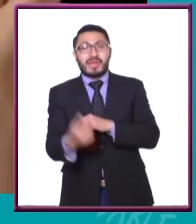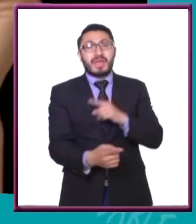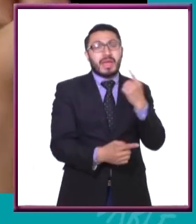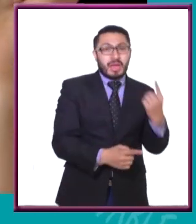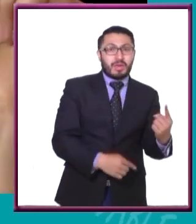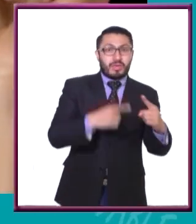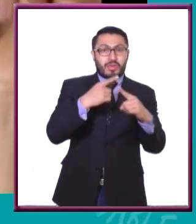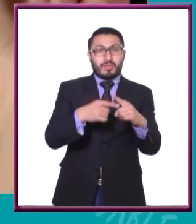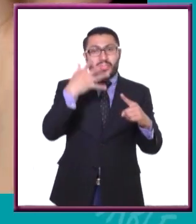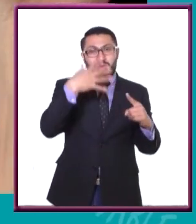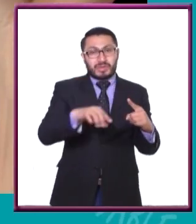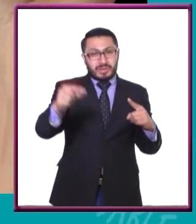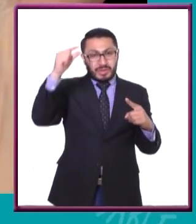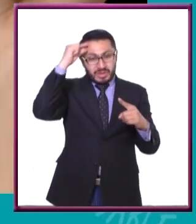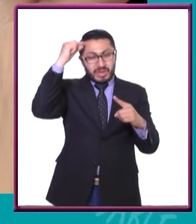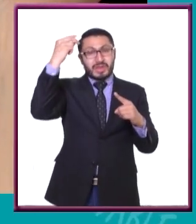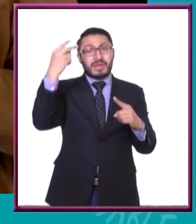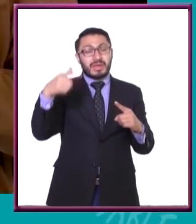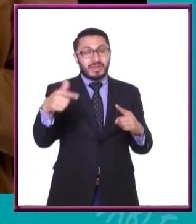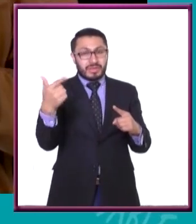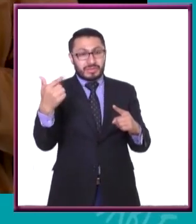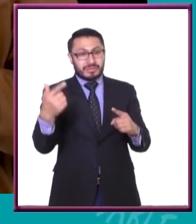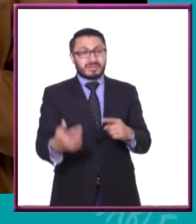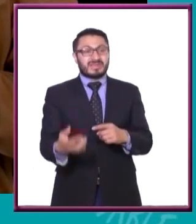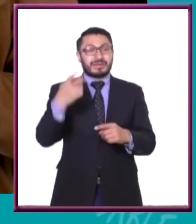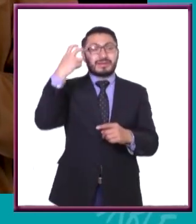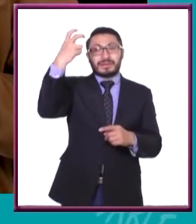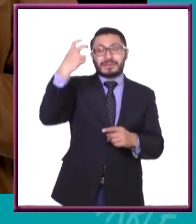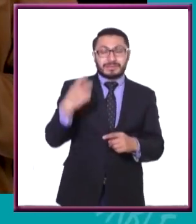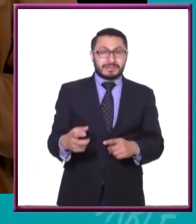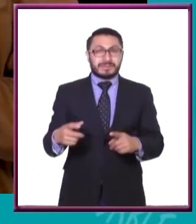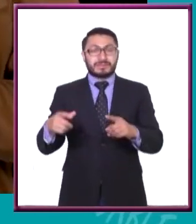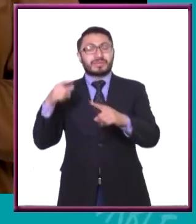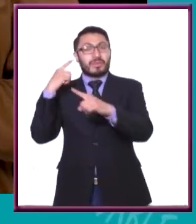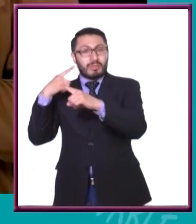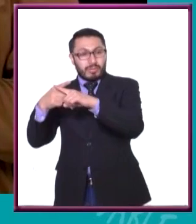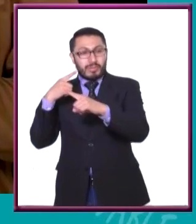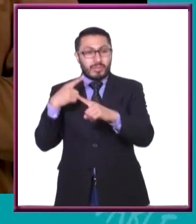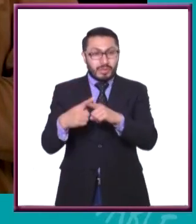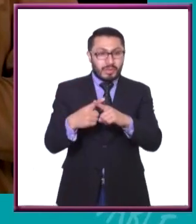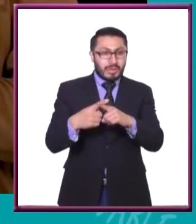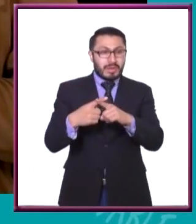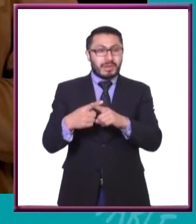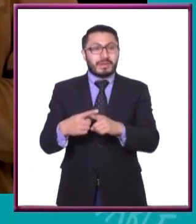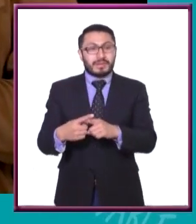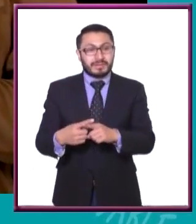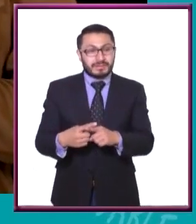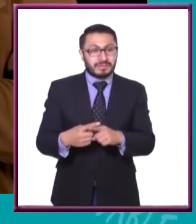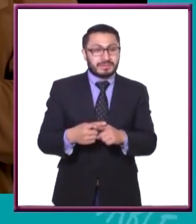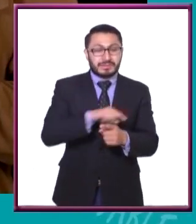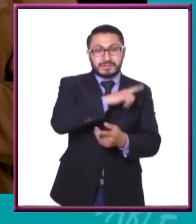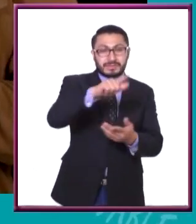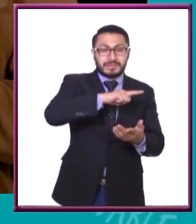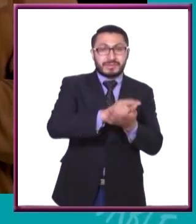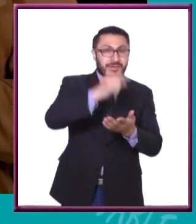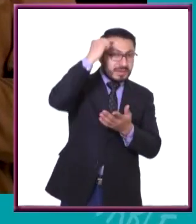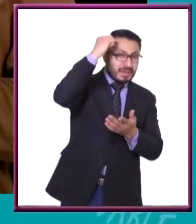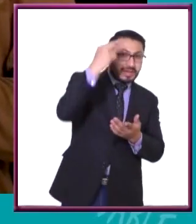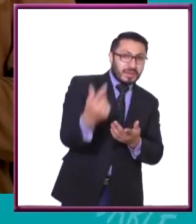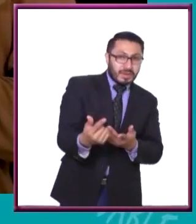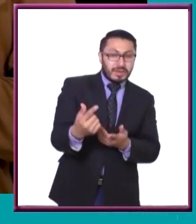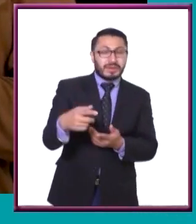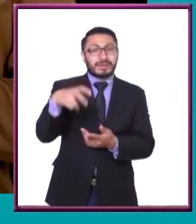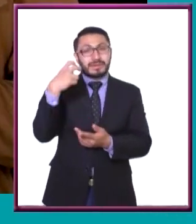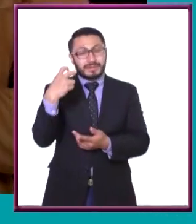1 por 10 a la 12. Estos los multiplicamos y por las leyes de los